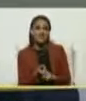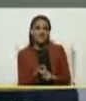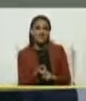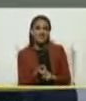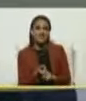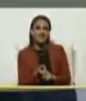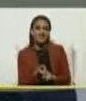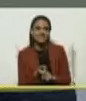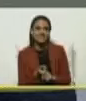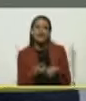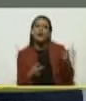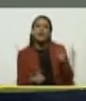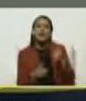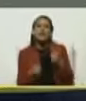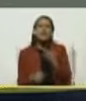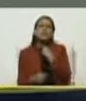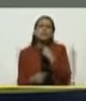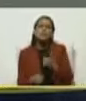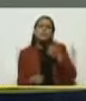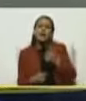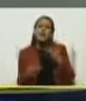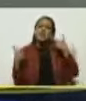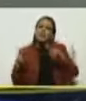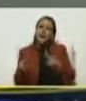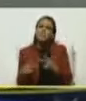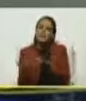¿Qué fue lo que más te gustó de la película, Cilita?